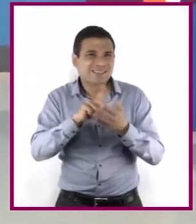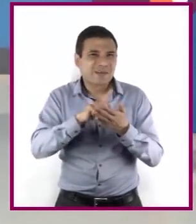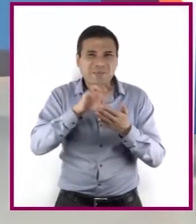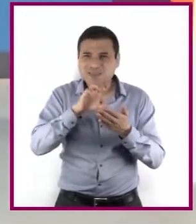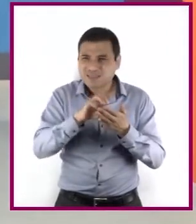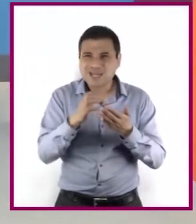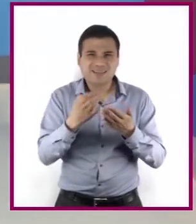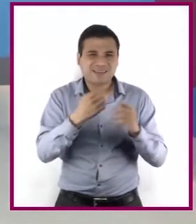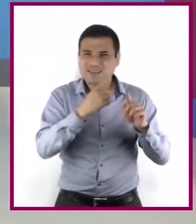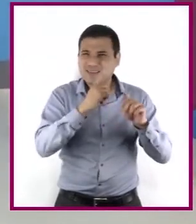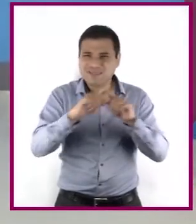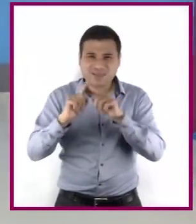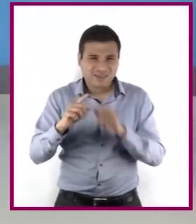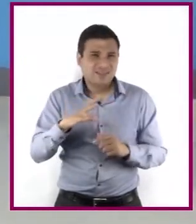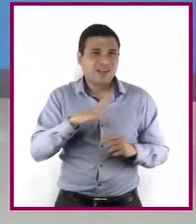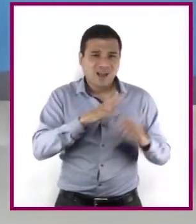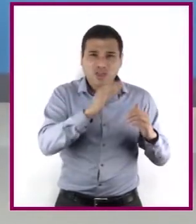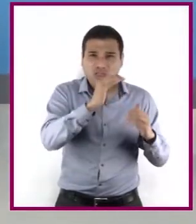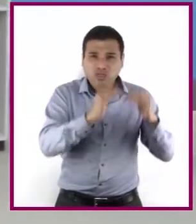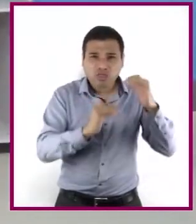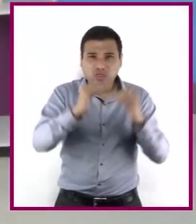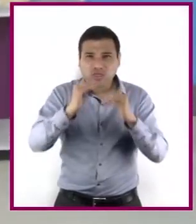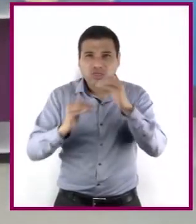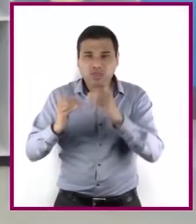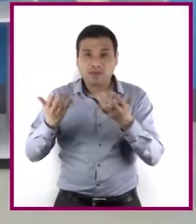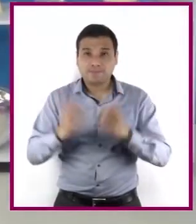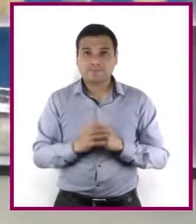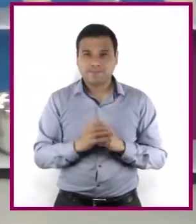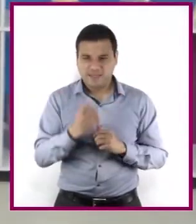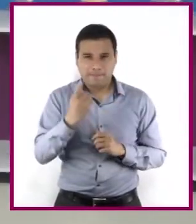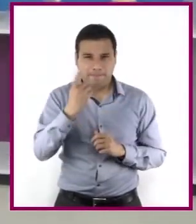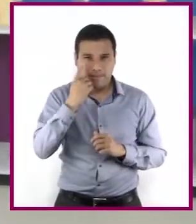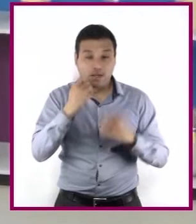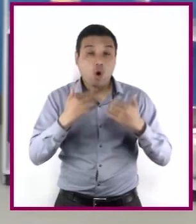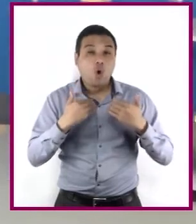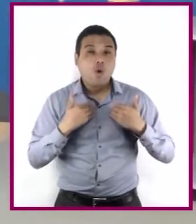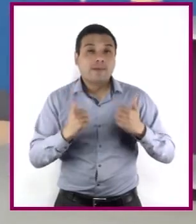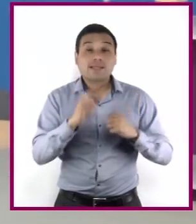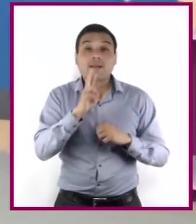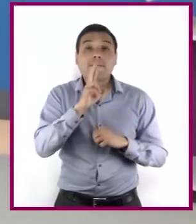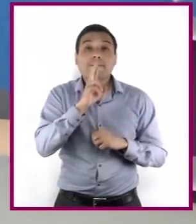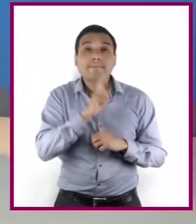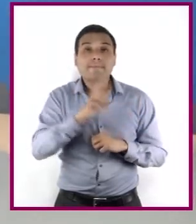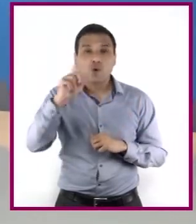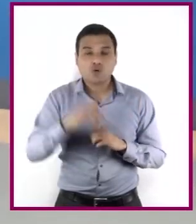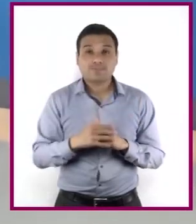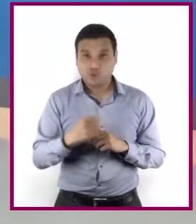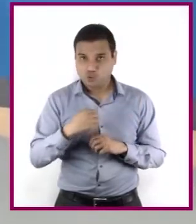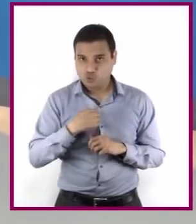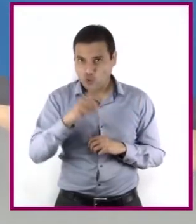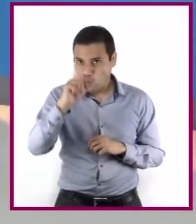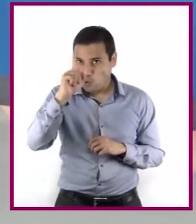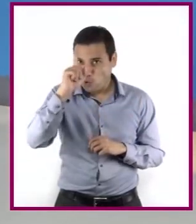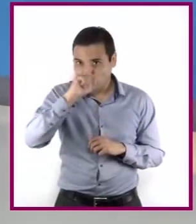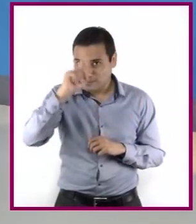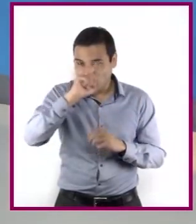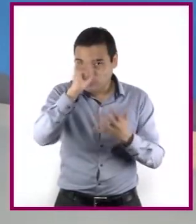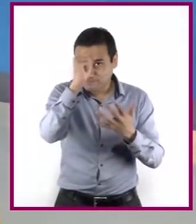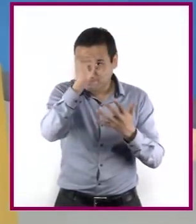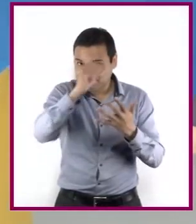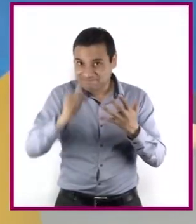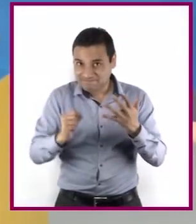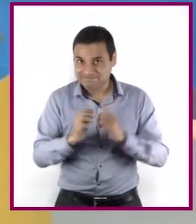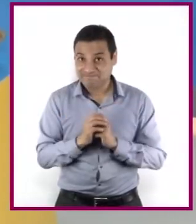discapacidad, entre otras. Para su mejor comprensión, les comparto algunas recomendaciones que podemos hacer desde el